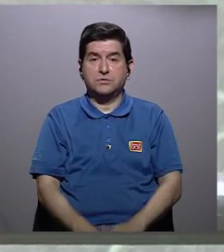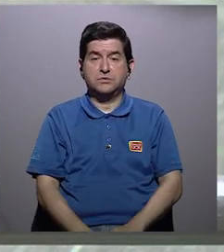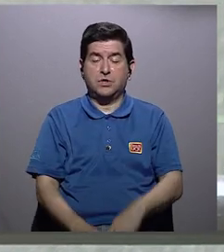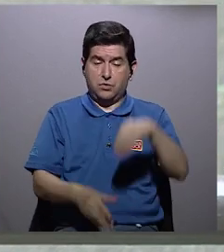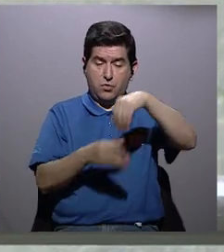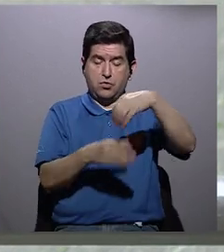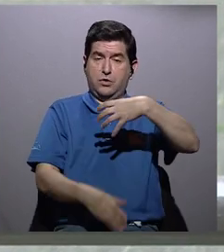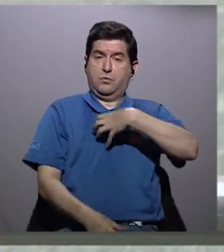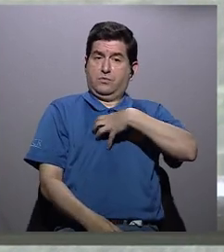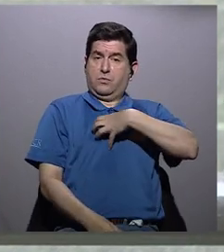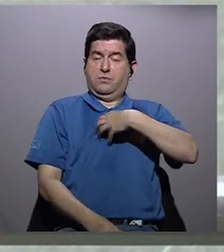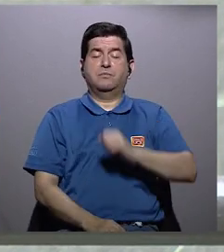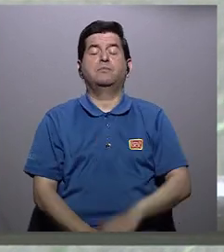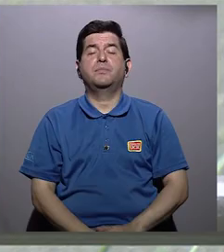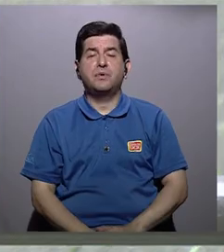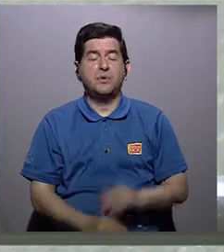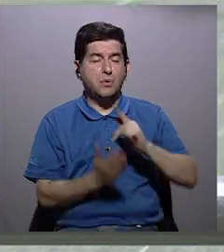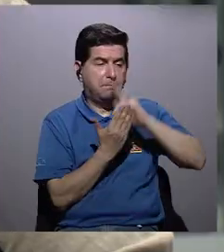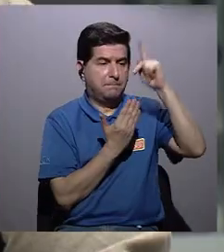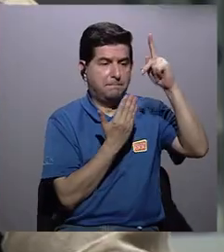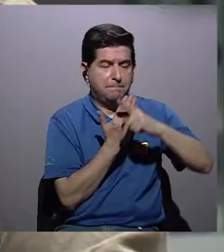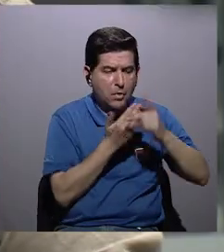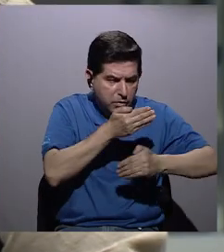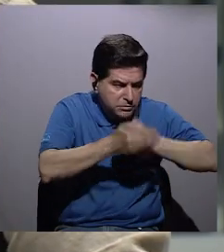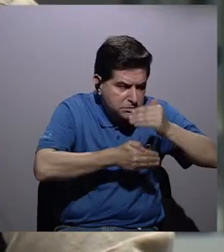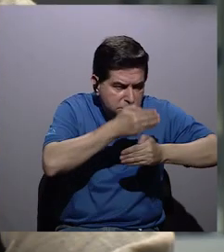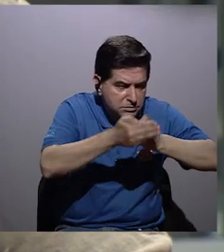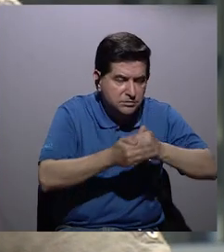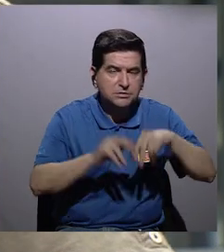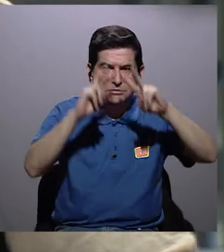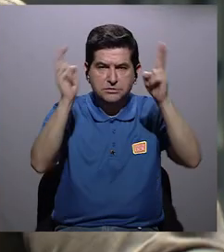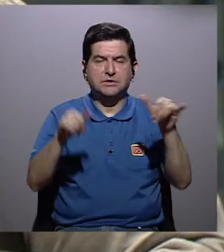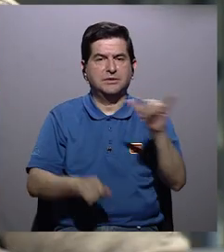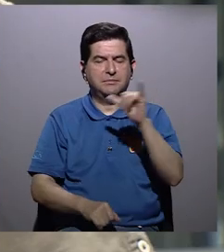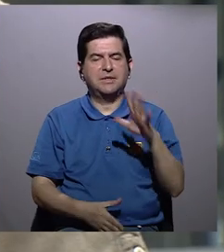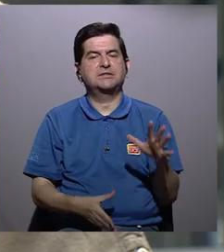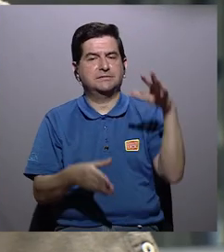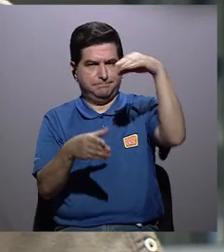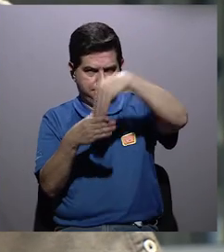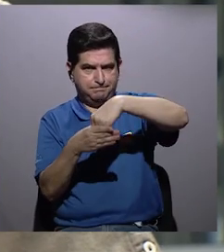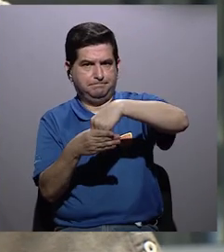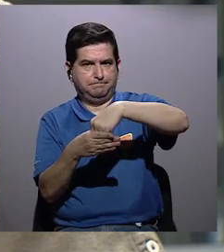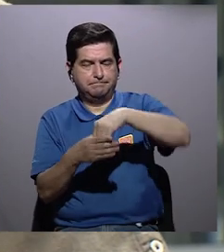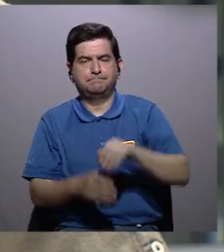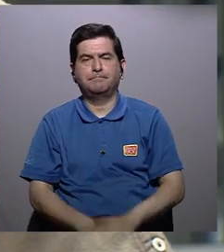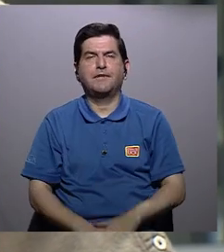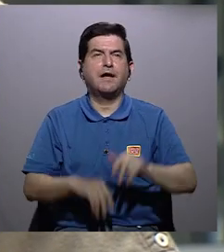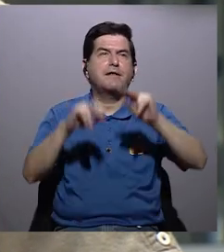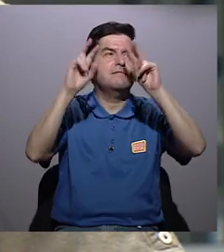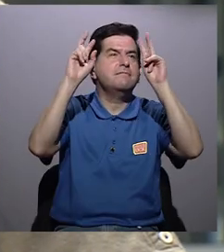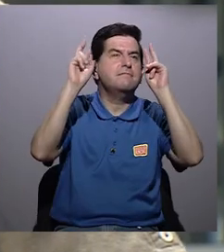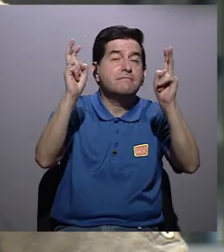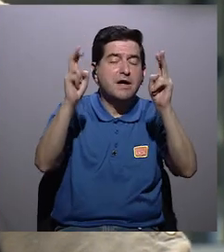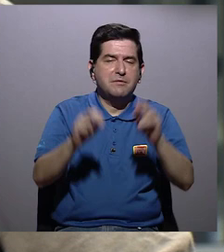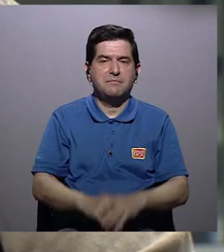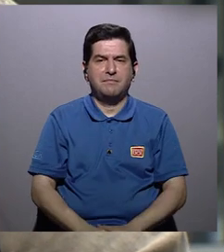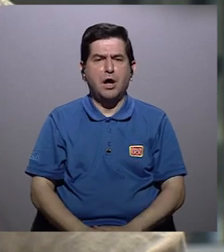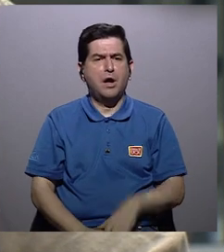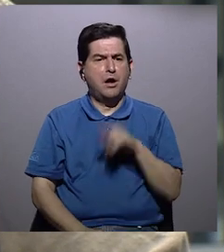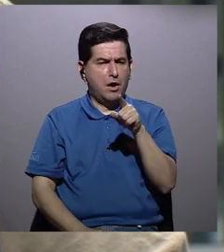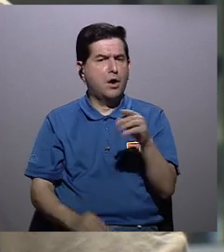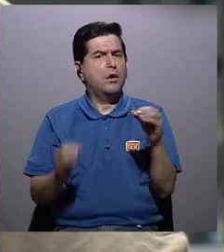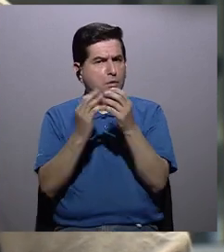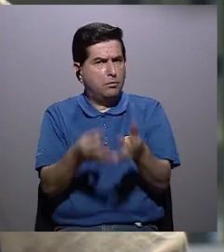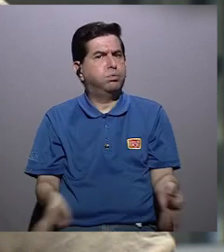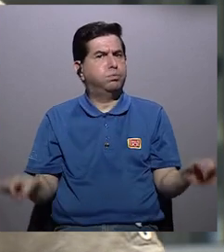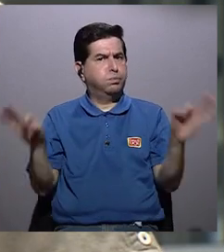de propio contenido, programación. Estos temas también están incluidos. Hay un tema que resulta cada